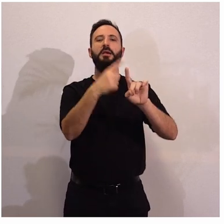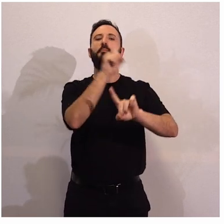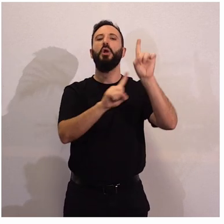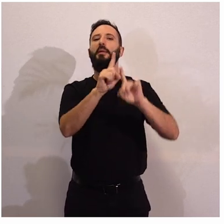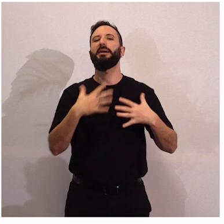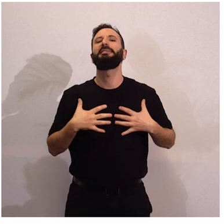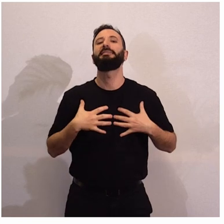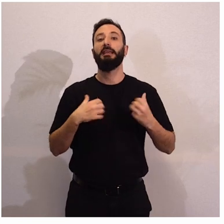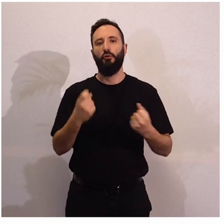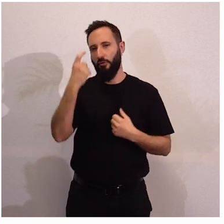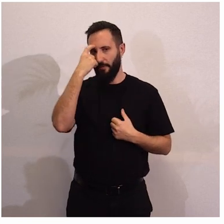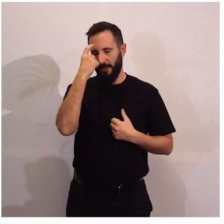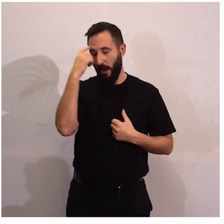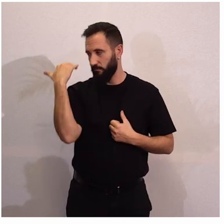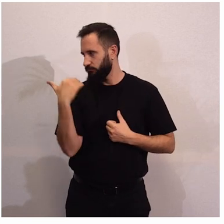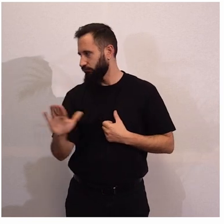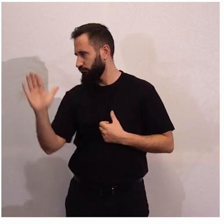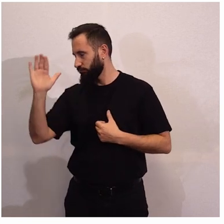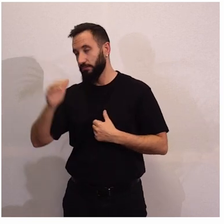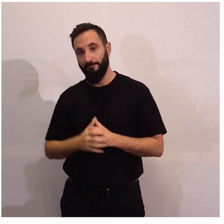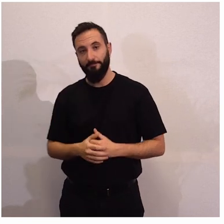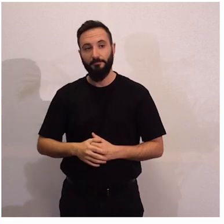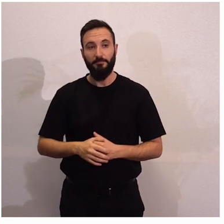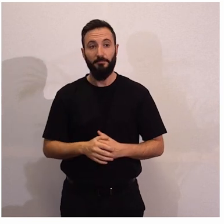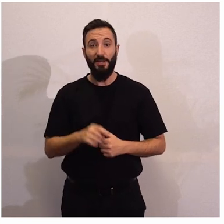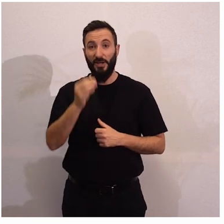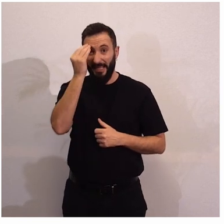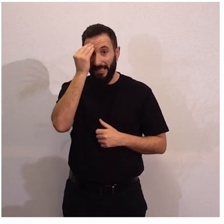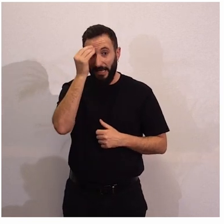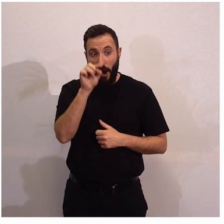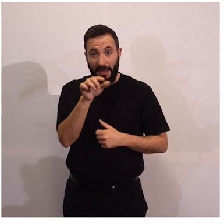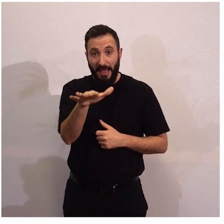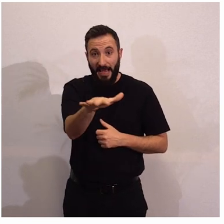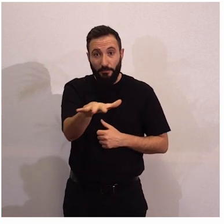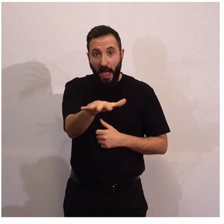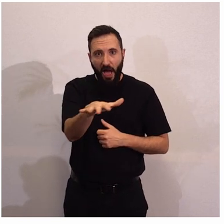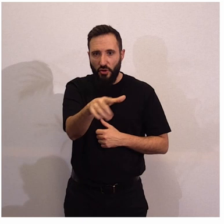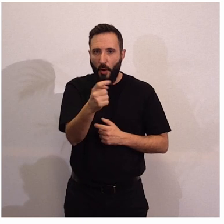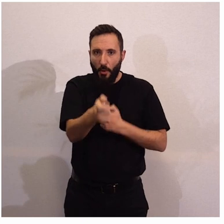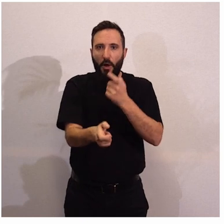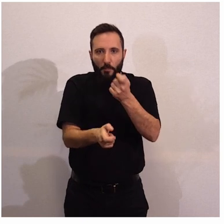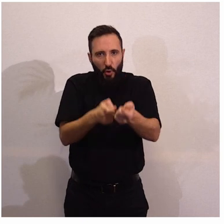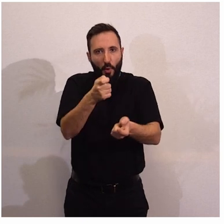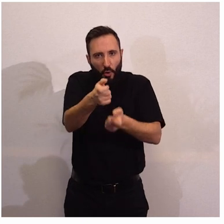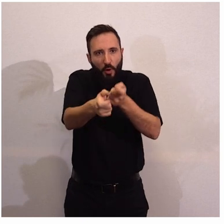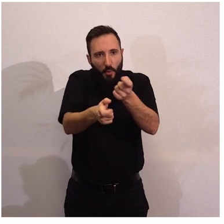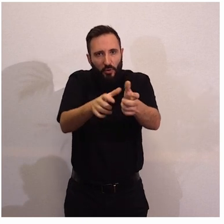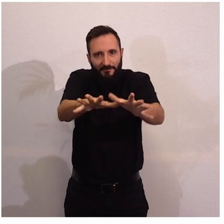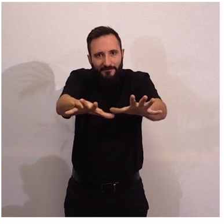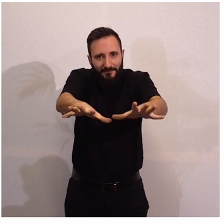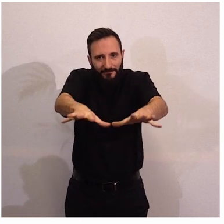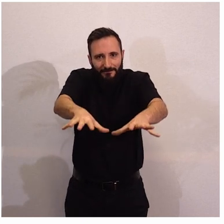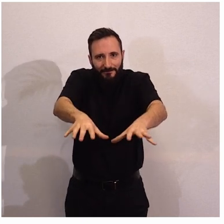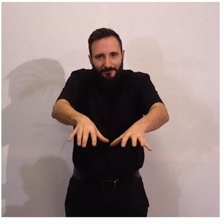mental, ya ni os cuento los estigmas que hay. Yo creo que ese espacio lo tenemos que ir rellenando y